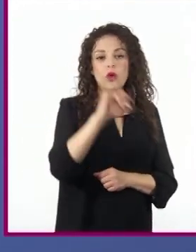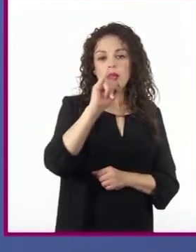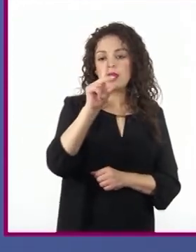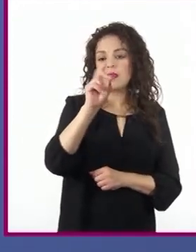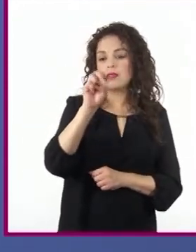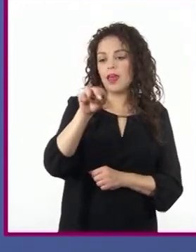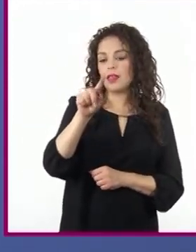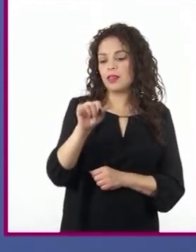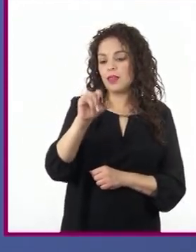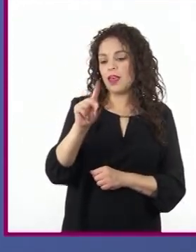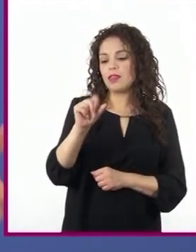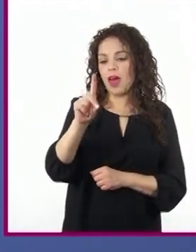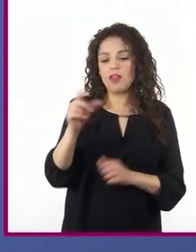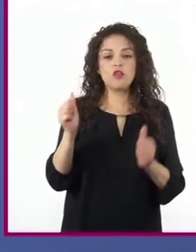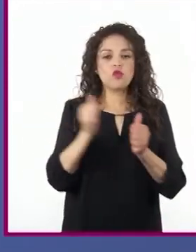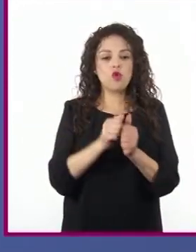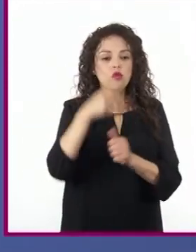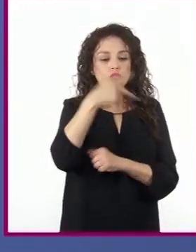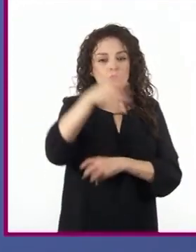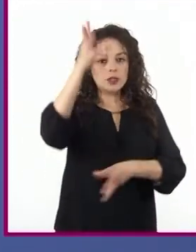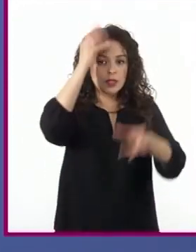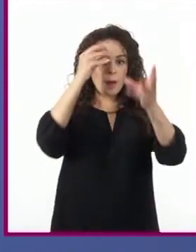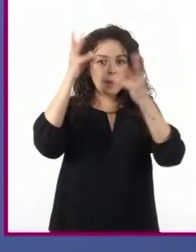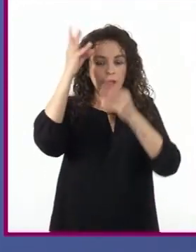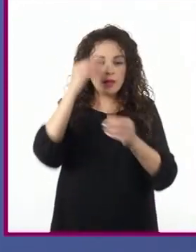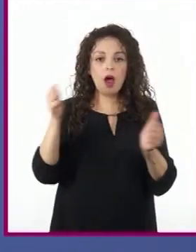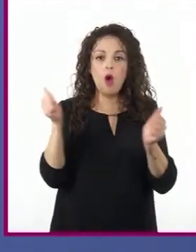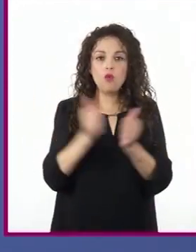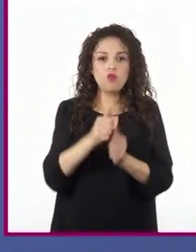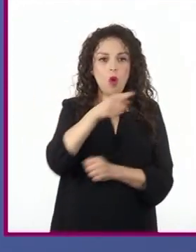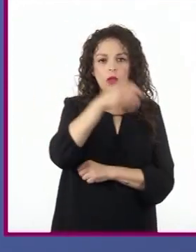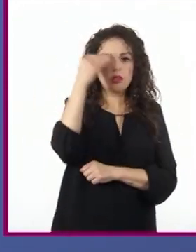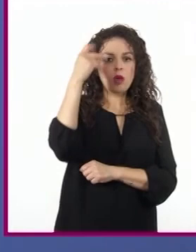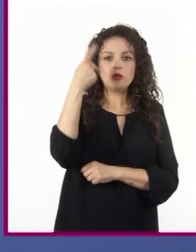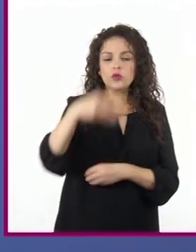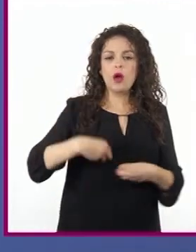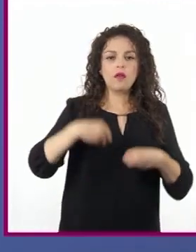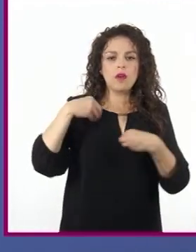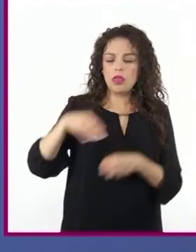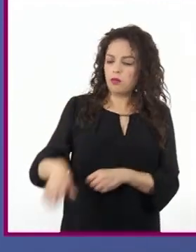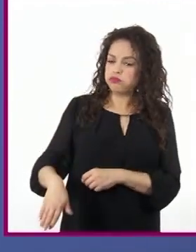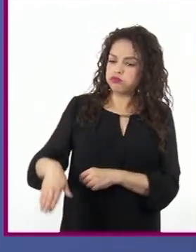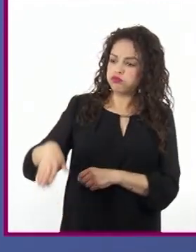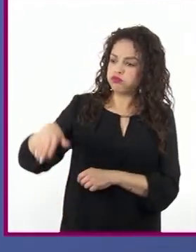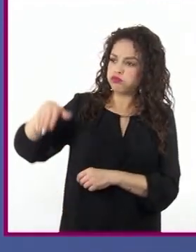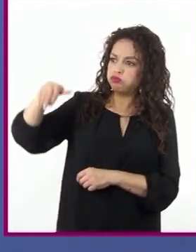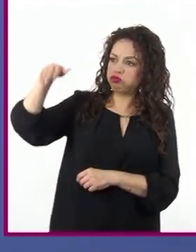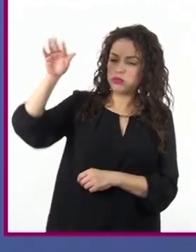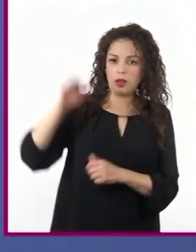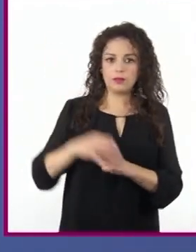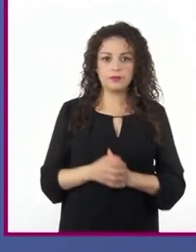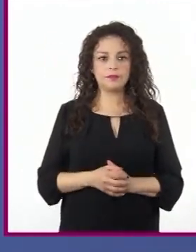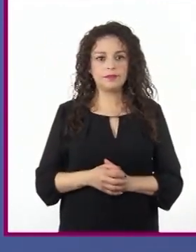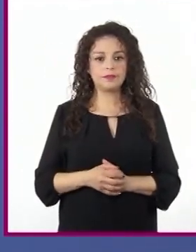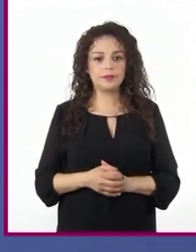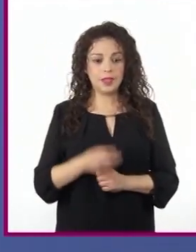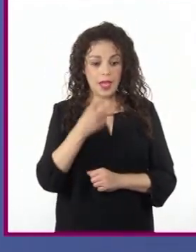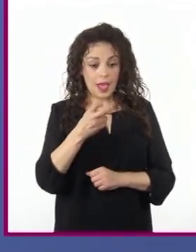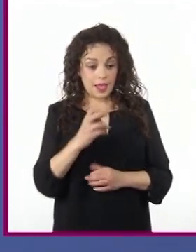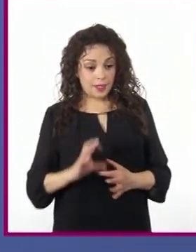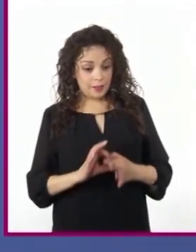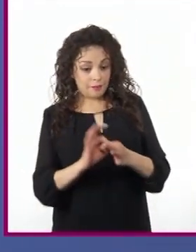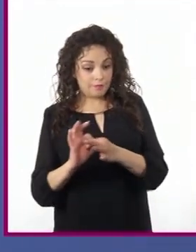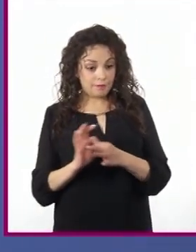aprendizajes que ha tenido a lo largo de su vida. Esta interacción, es decir, estas relaciones